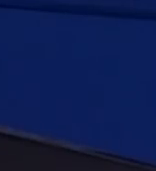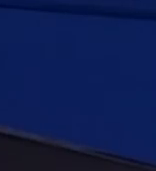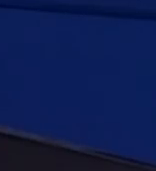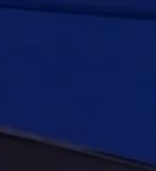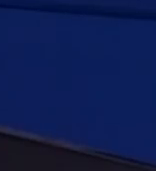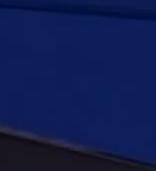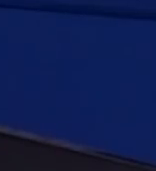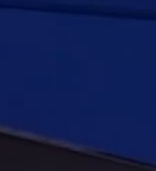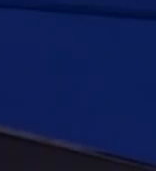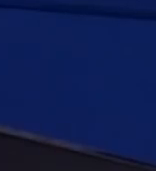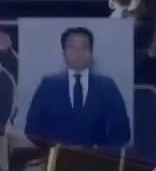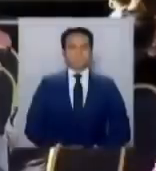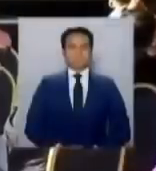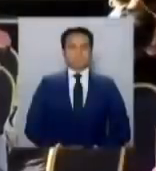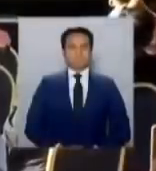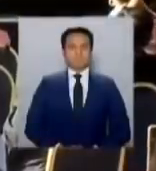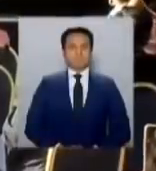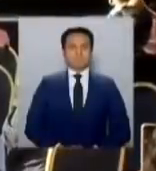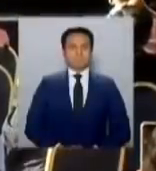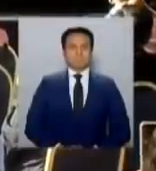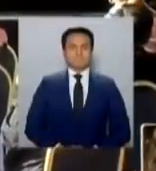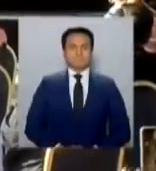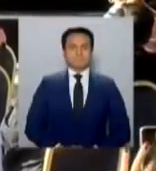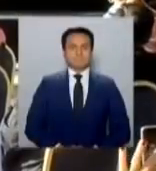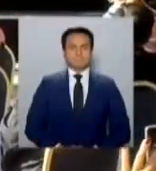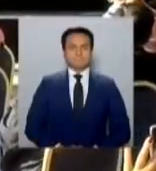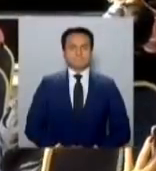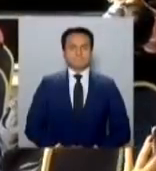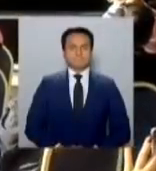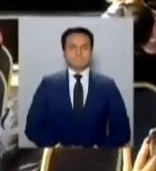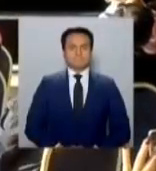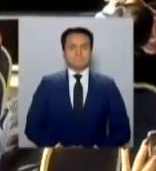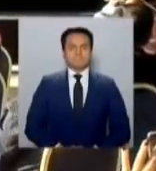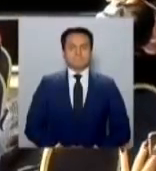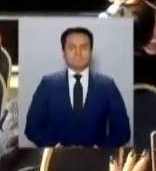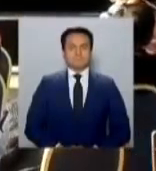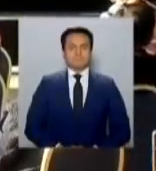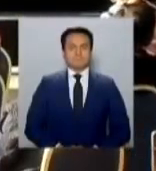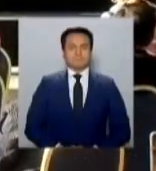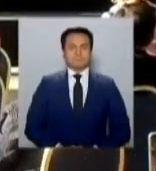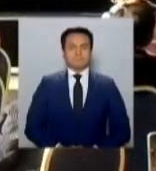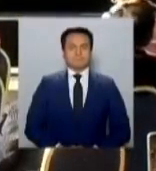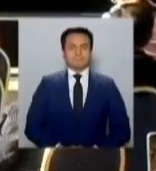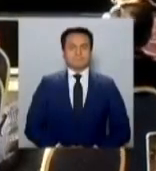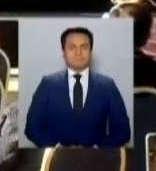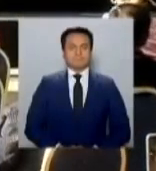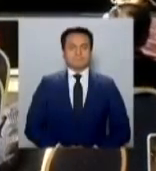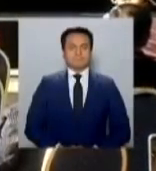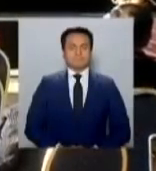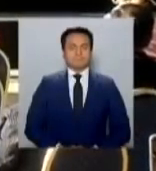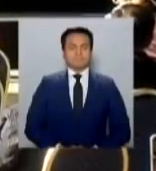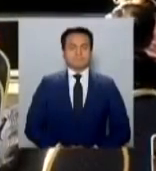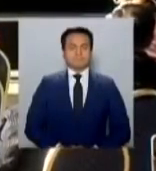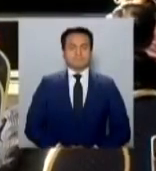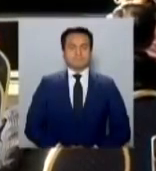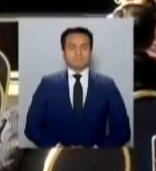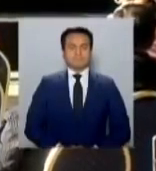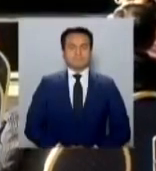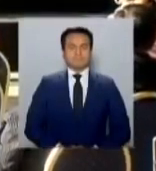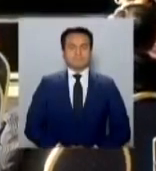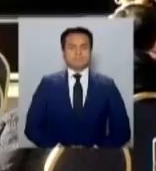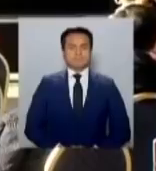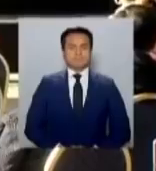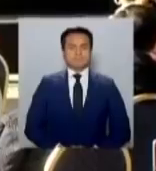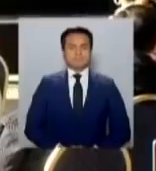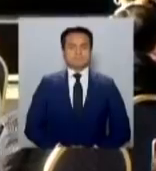presentado. Estiman que su presencia ministerial había quedado disminuida frente a otras fuerzas, pese a que dos de sus militantes fueron designados como secretarios de Estado